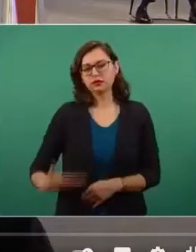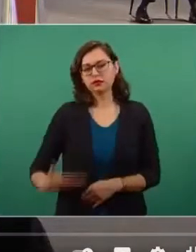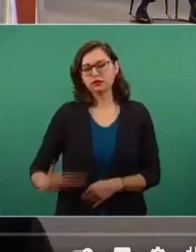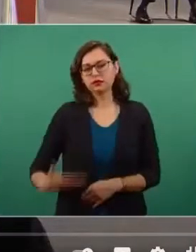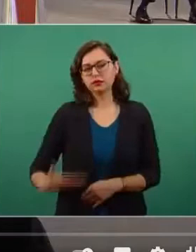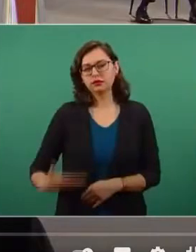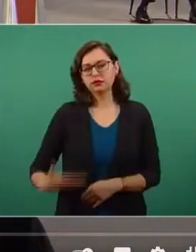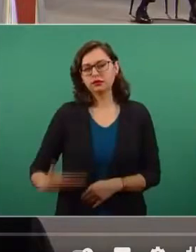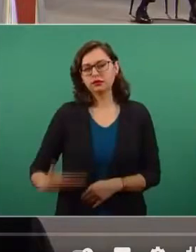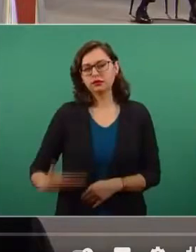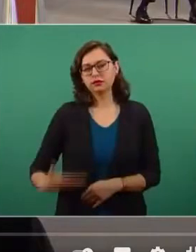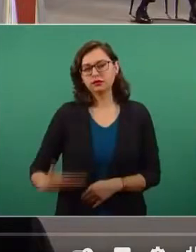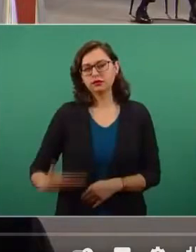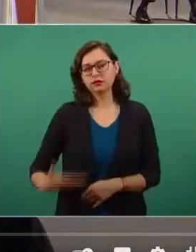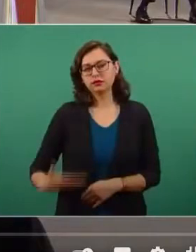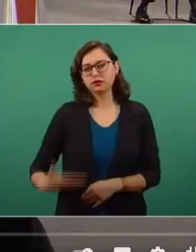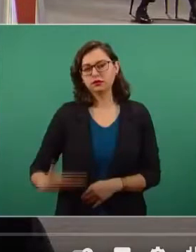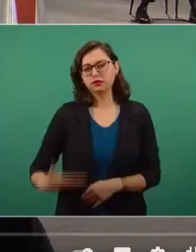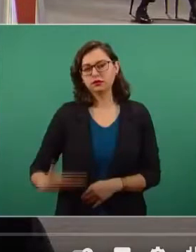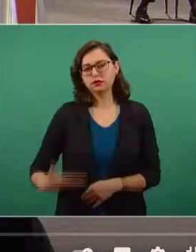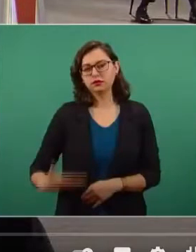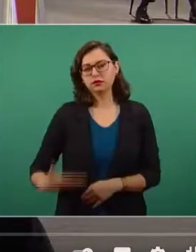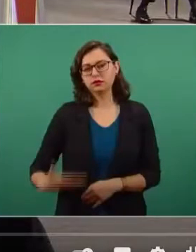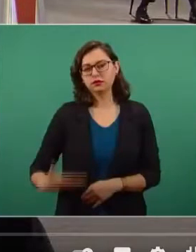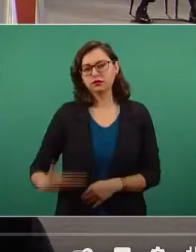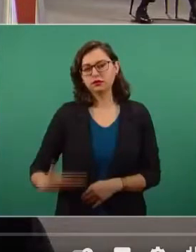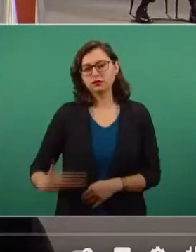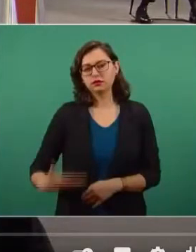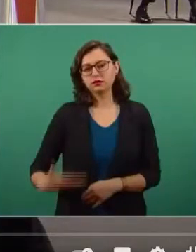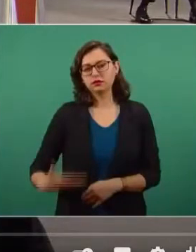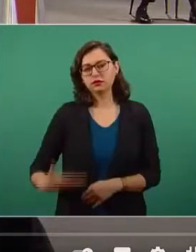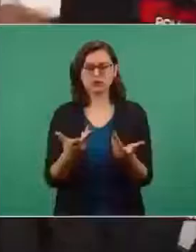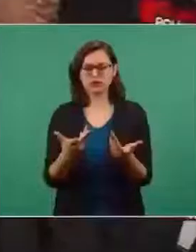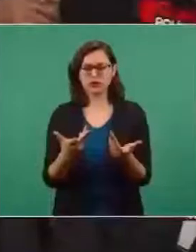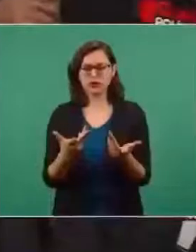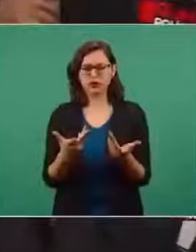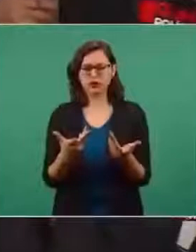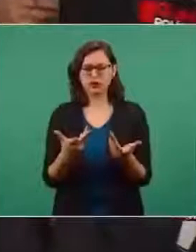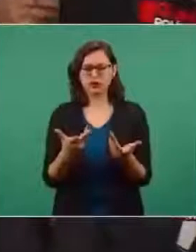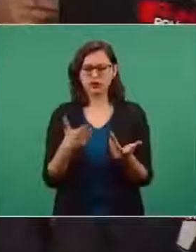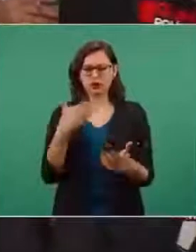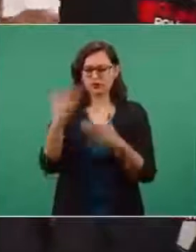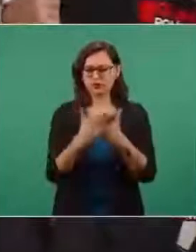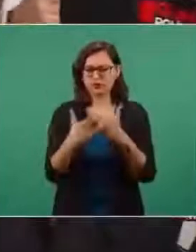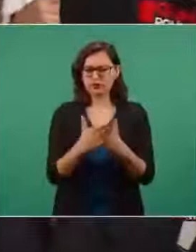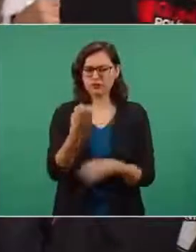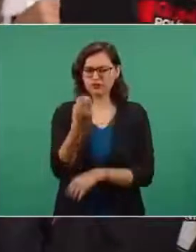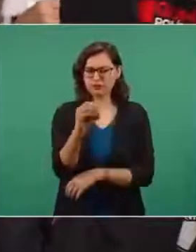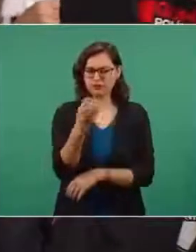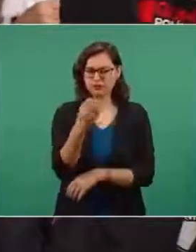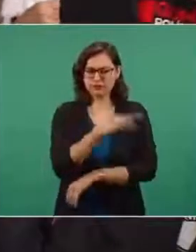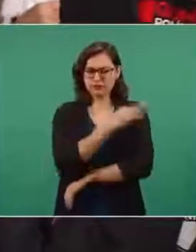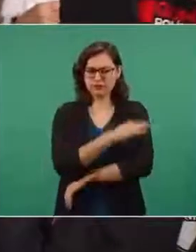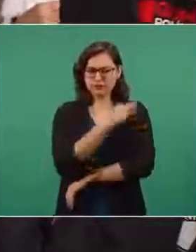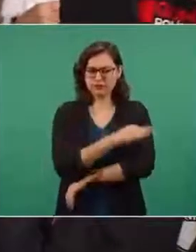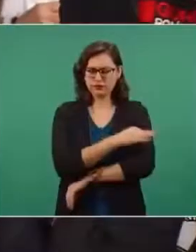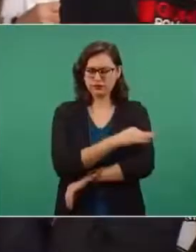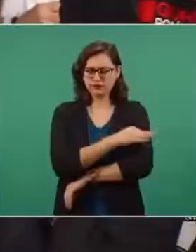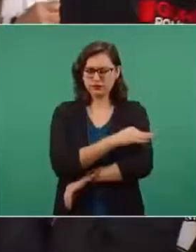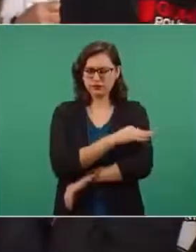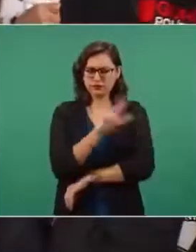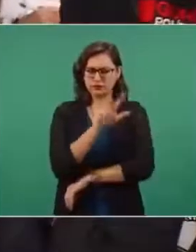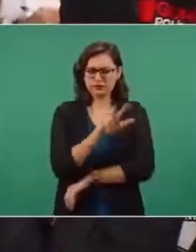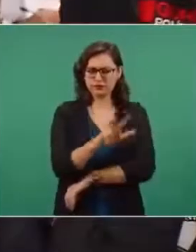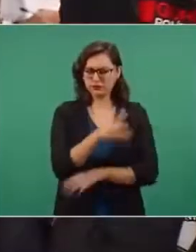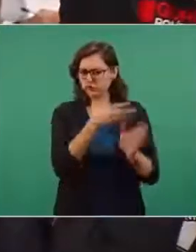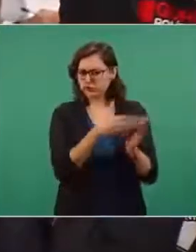Finalmente dos datos ahora que menciona esta propuesta de finalizar la vacunación en el mes de octubre. Quisiera pensar que entonces ya quedarían vacunados a partir de los 18 años en